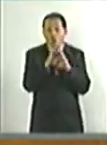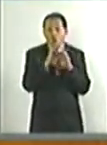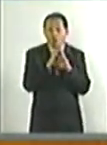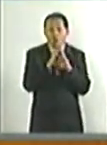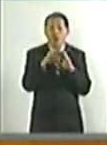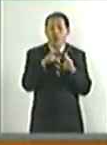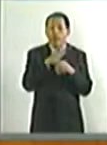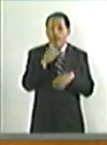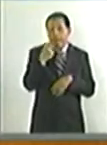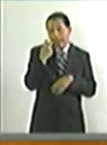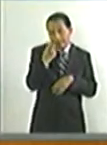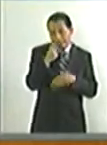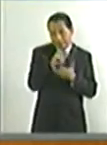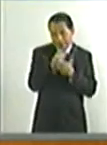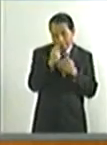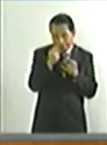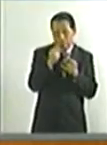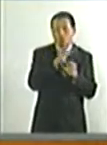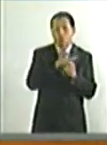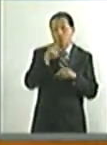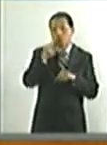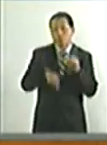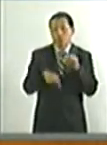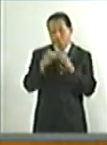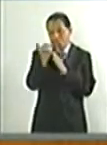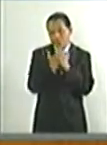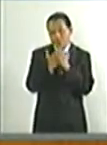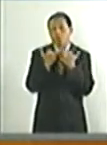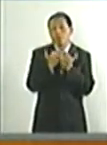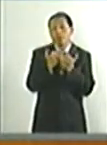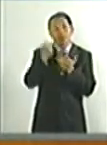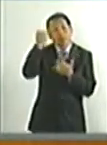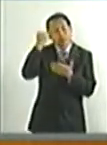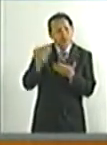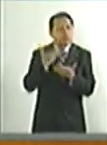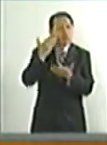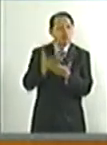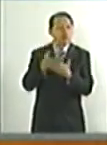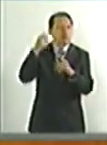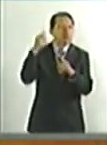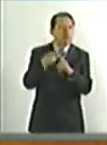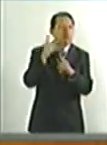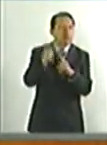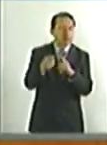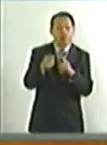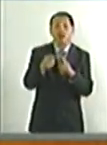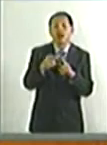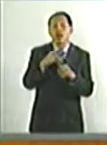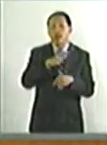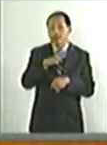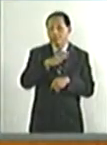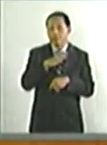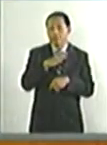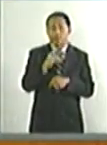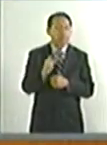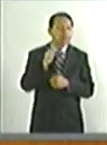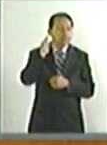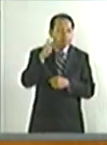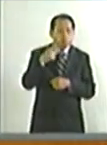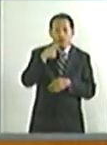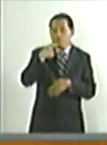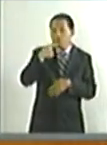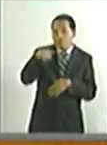este delito. En concreto, la reforma que hoy presentamos pretende que los números con alguna